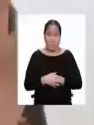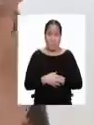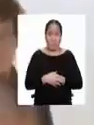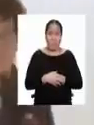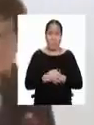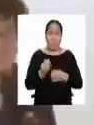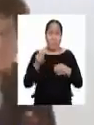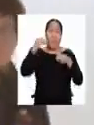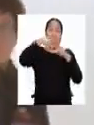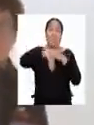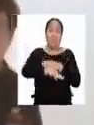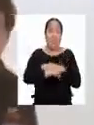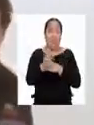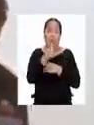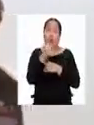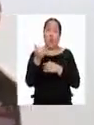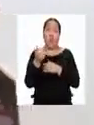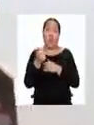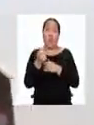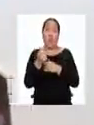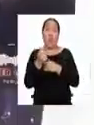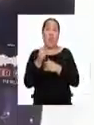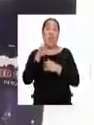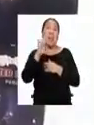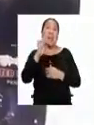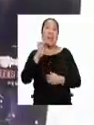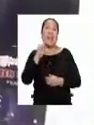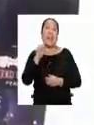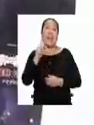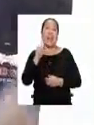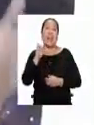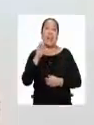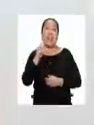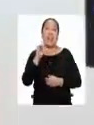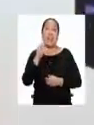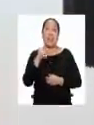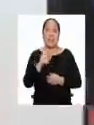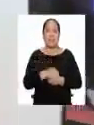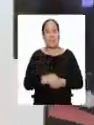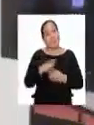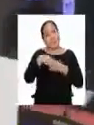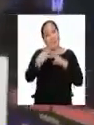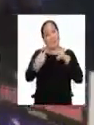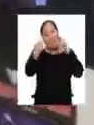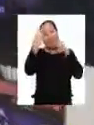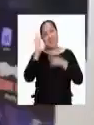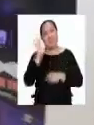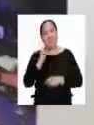Para sumergirme de nuevo en otra realidad que no es la realidad. ¿Empezamos? Dale. Nos vemos en el set.